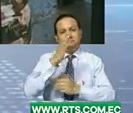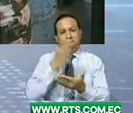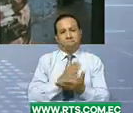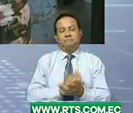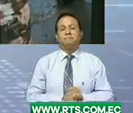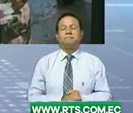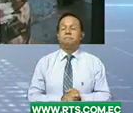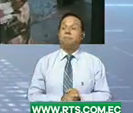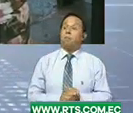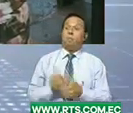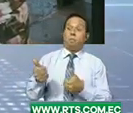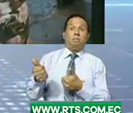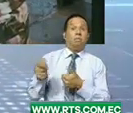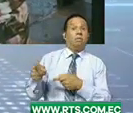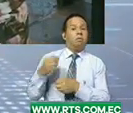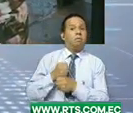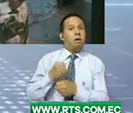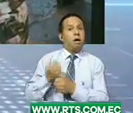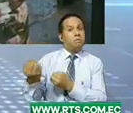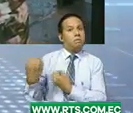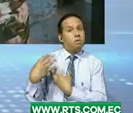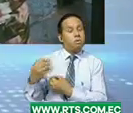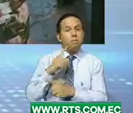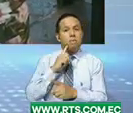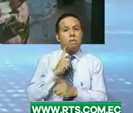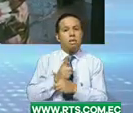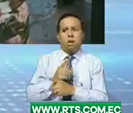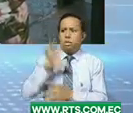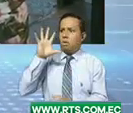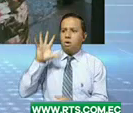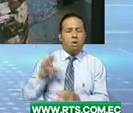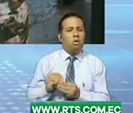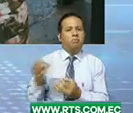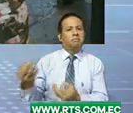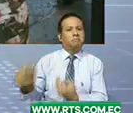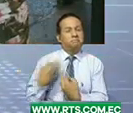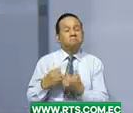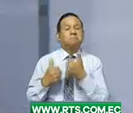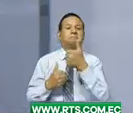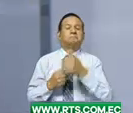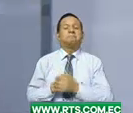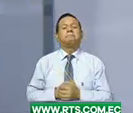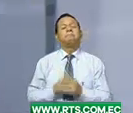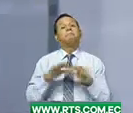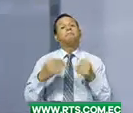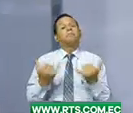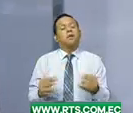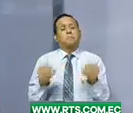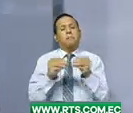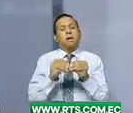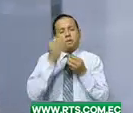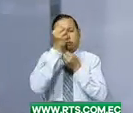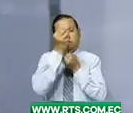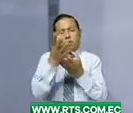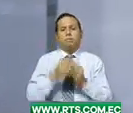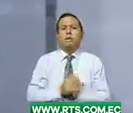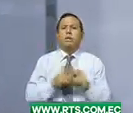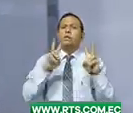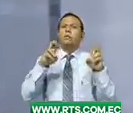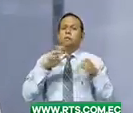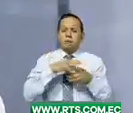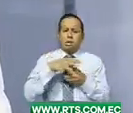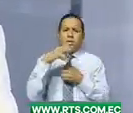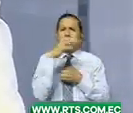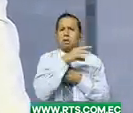Excelente trabajo, Marilyn. Buenas noches y gracias por ese completo reporte. Y bien, ahora queremos informarles, amigos, que la variante Delta